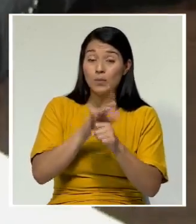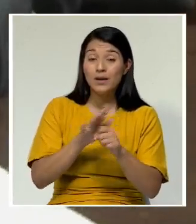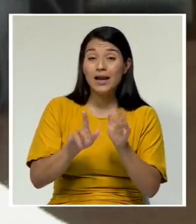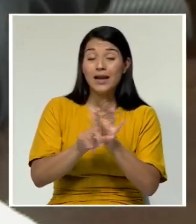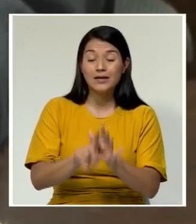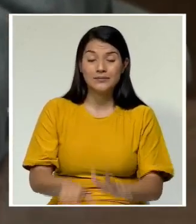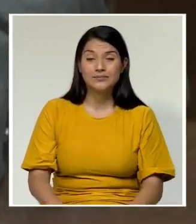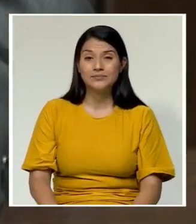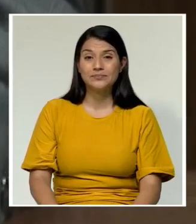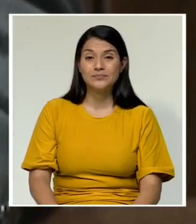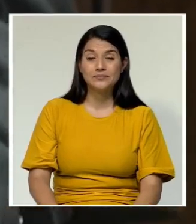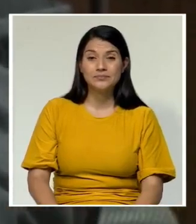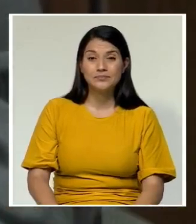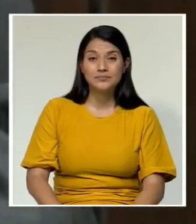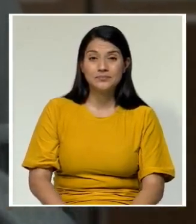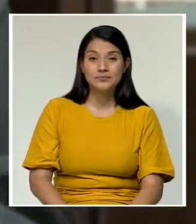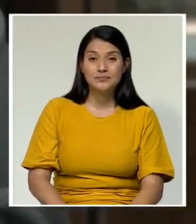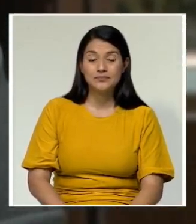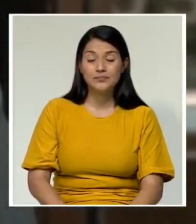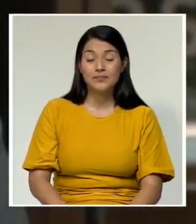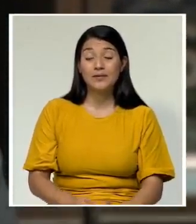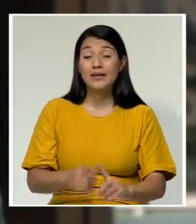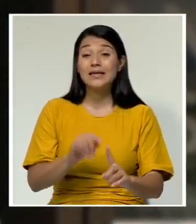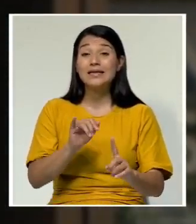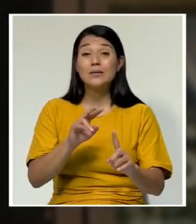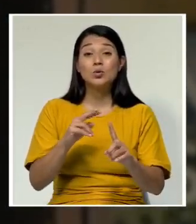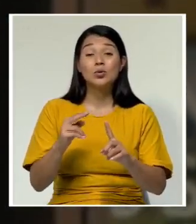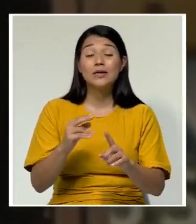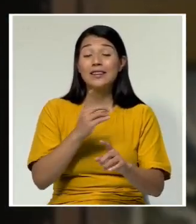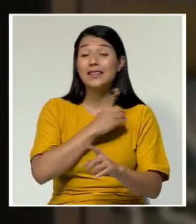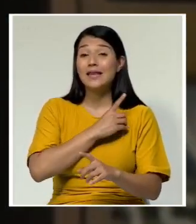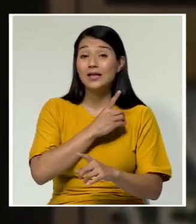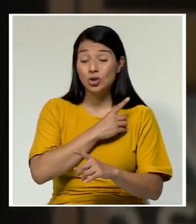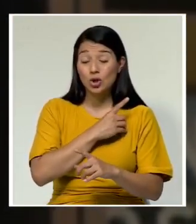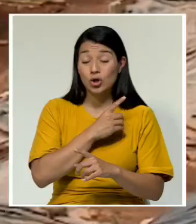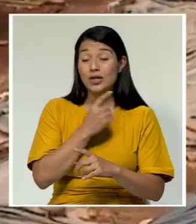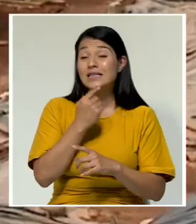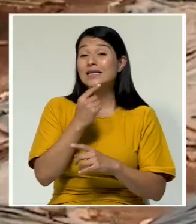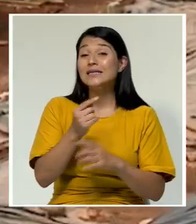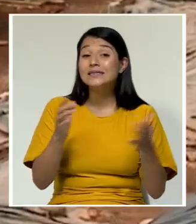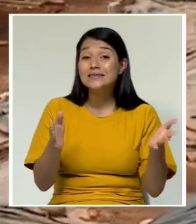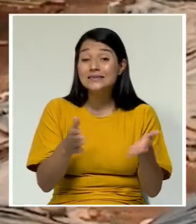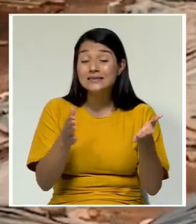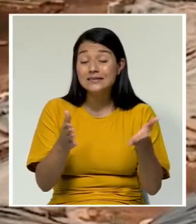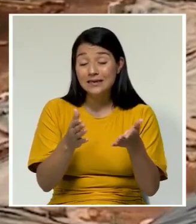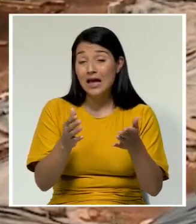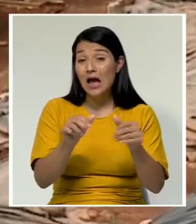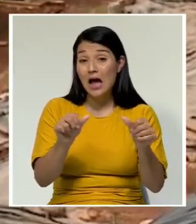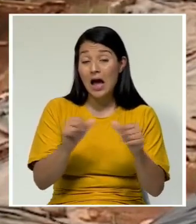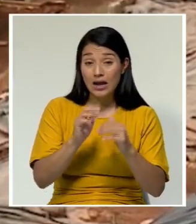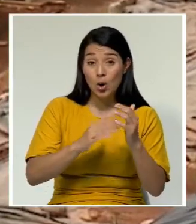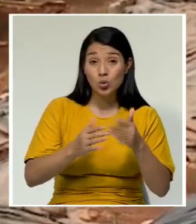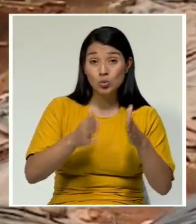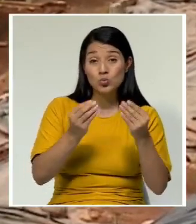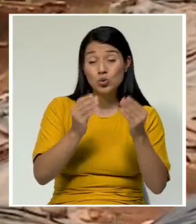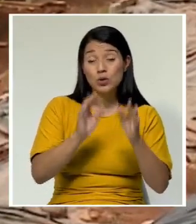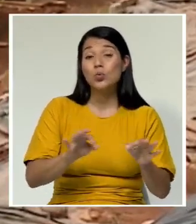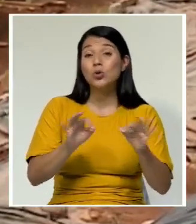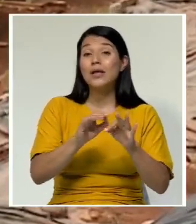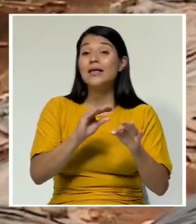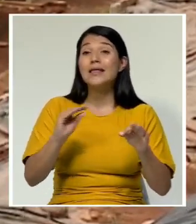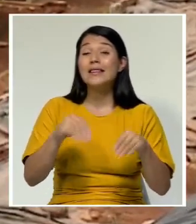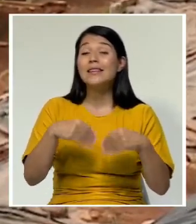pública. Este gobierno que empieza en pocos días va a entrar casi a la par de la entrada